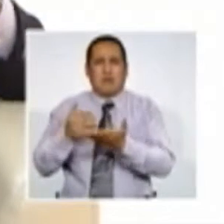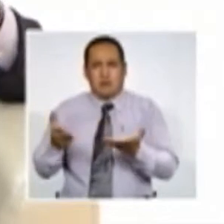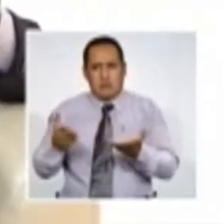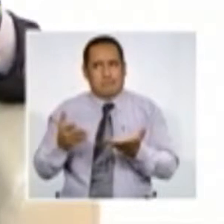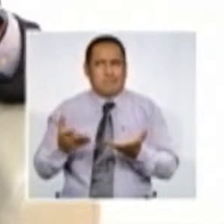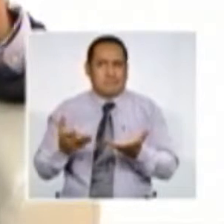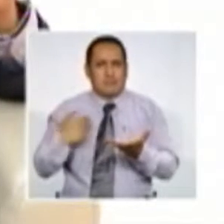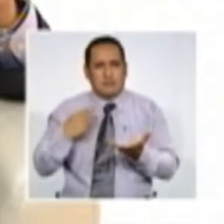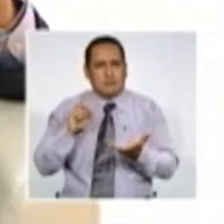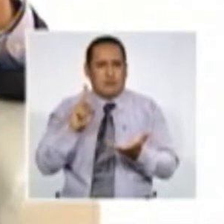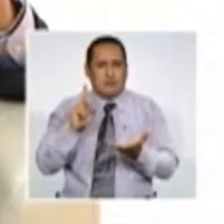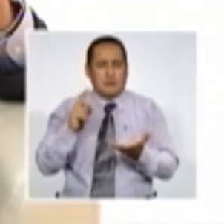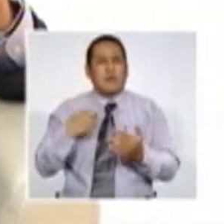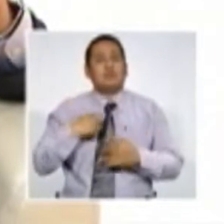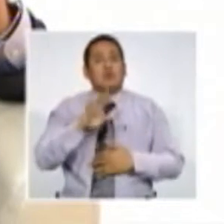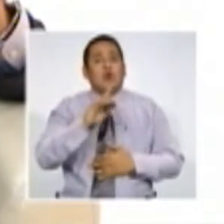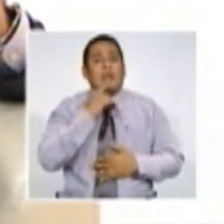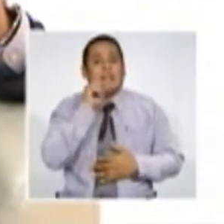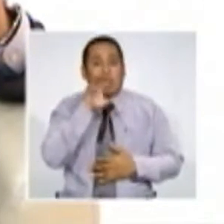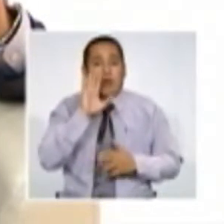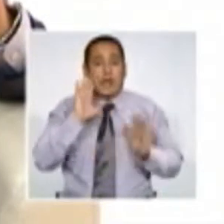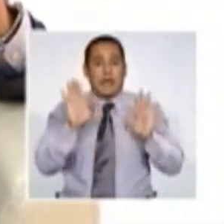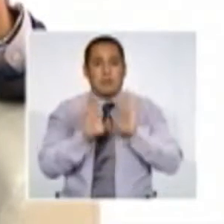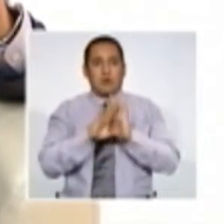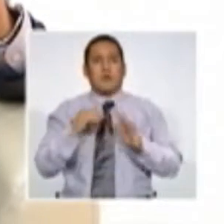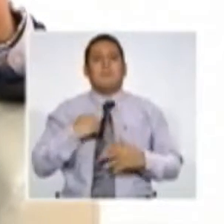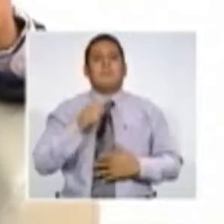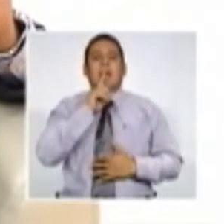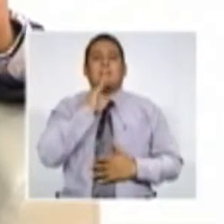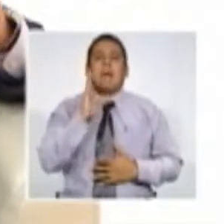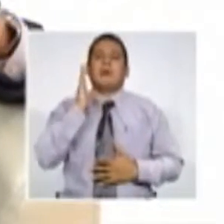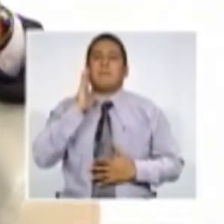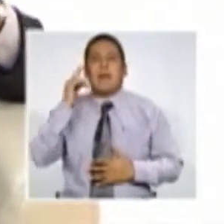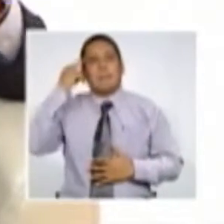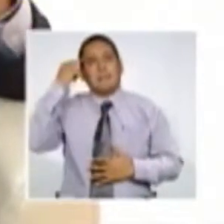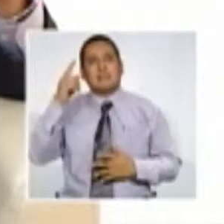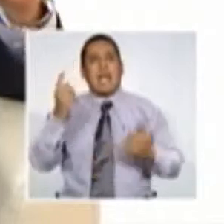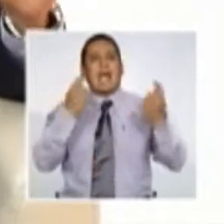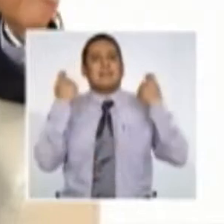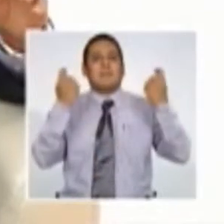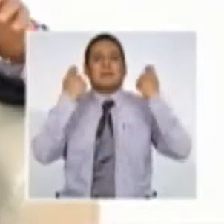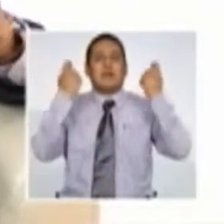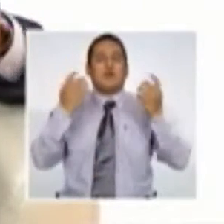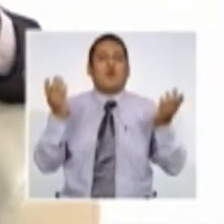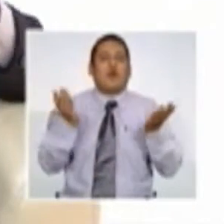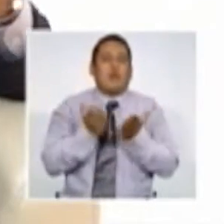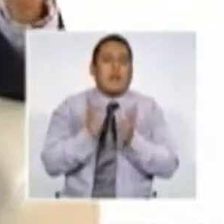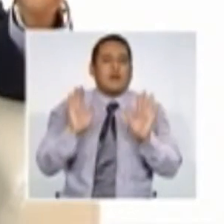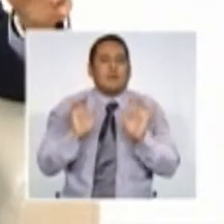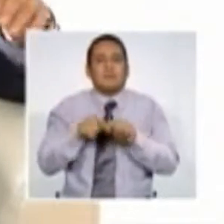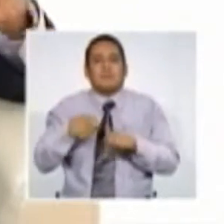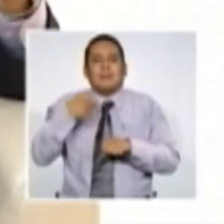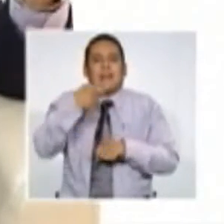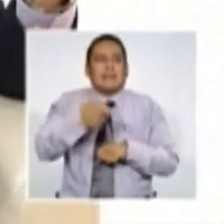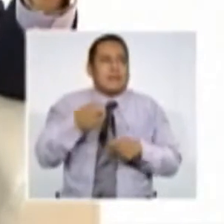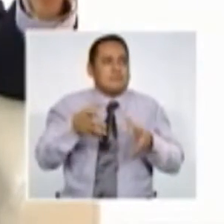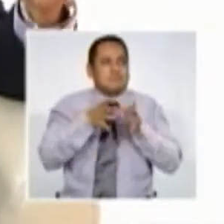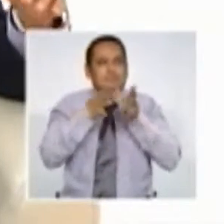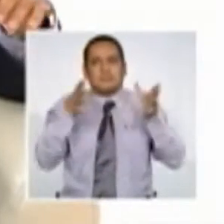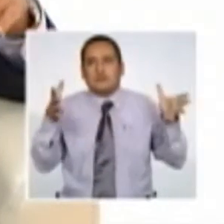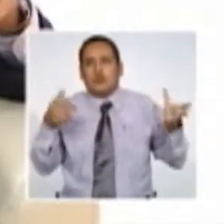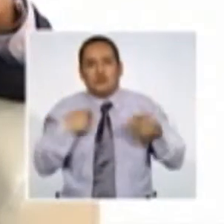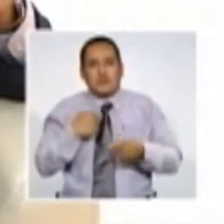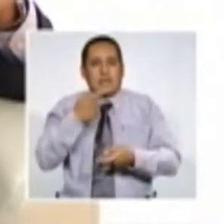obligación. No digo que los padres no puedan colaborar, ¿eh? Si de pronto en el aniversario del colegio hay un bingo,